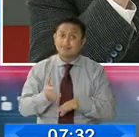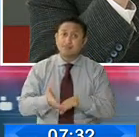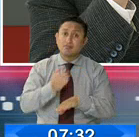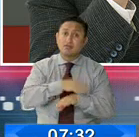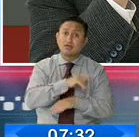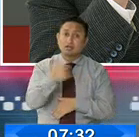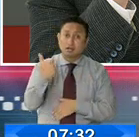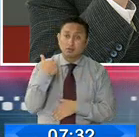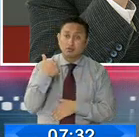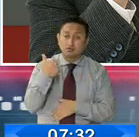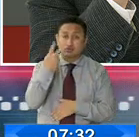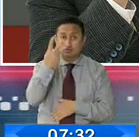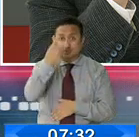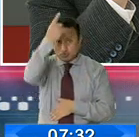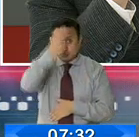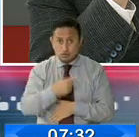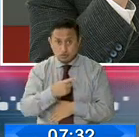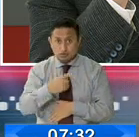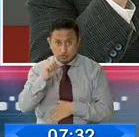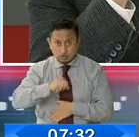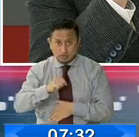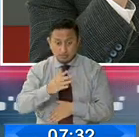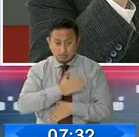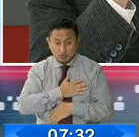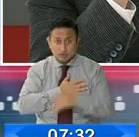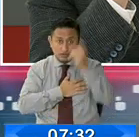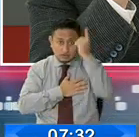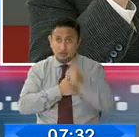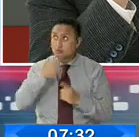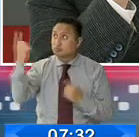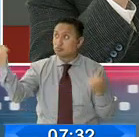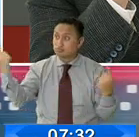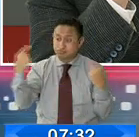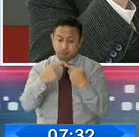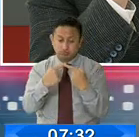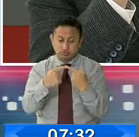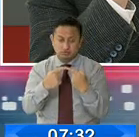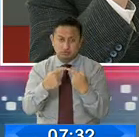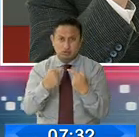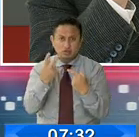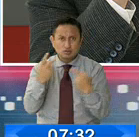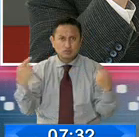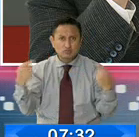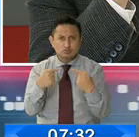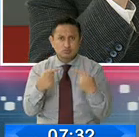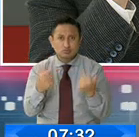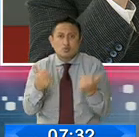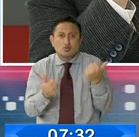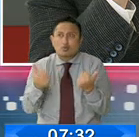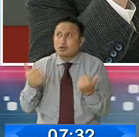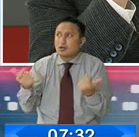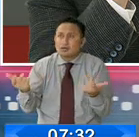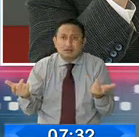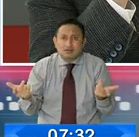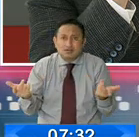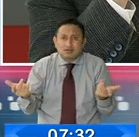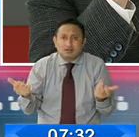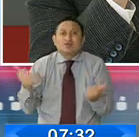dos sentencias, la del contencioso y nuestra resolución. Uh-huh. Se contraponían las dos. ¿A cuál